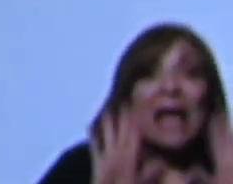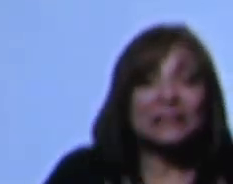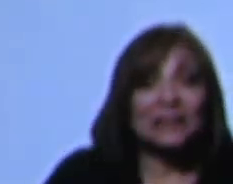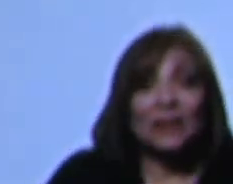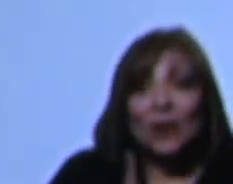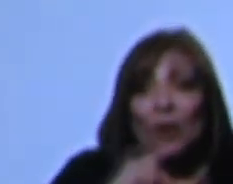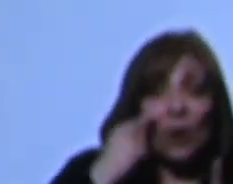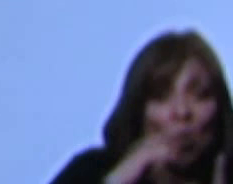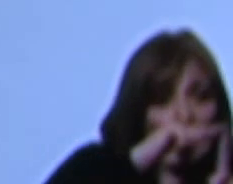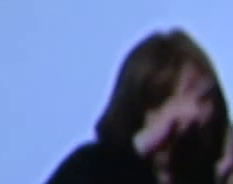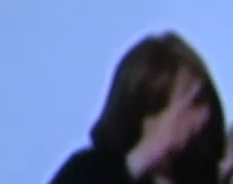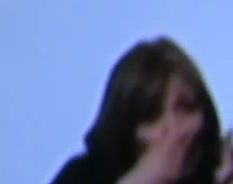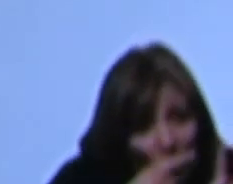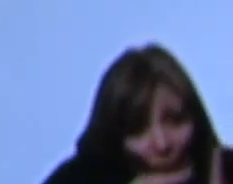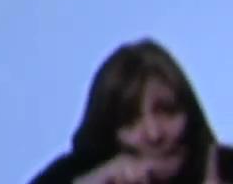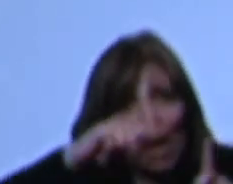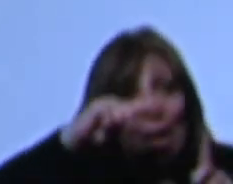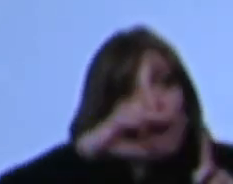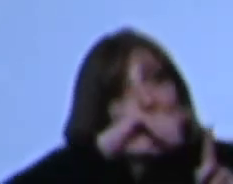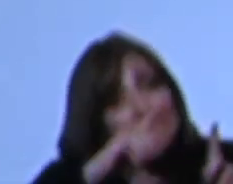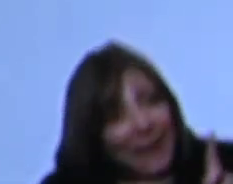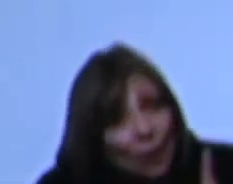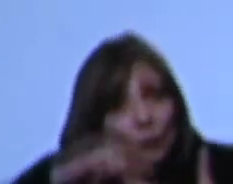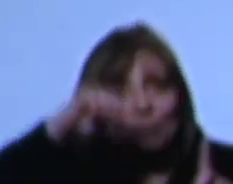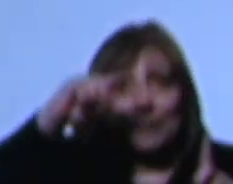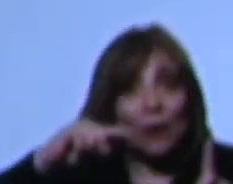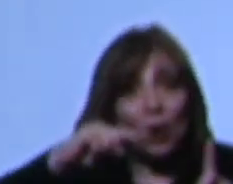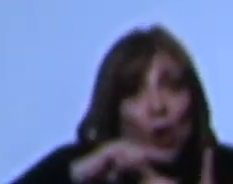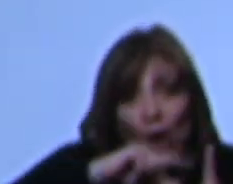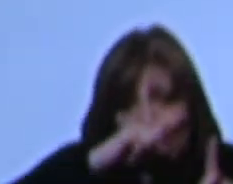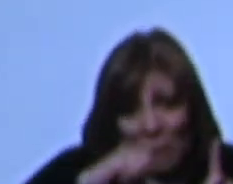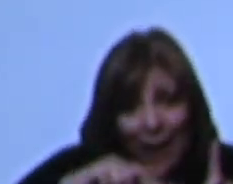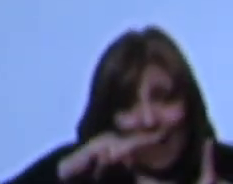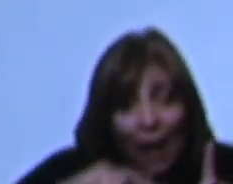la curva de crecimiento que venía llevando lo acompaña.